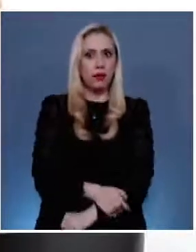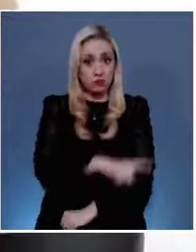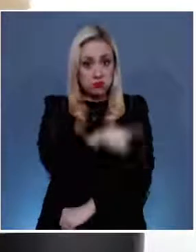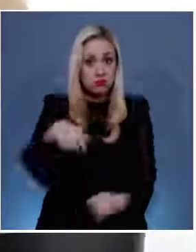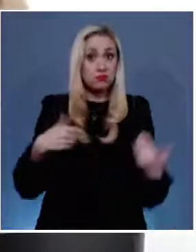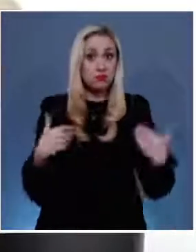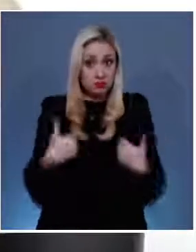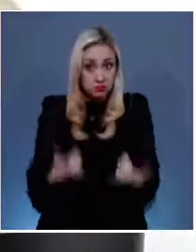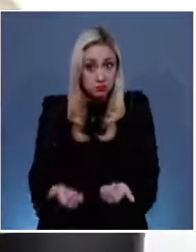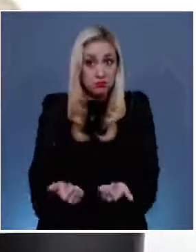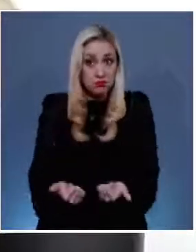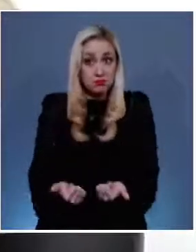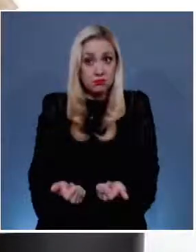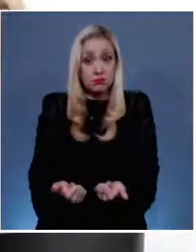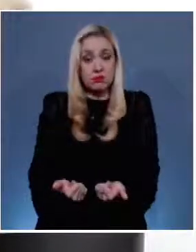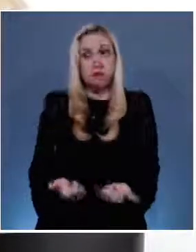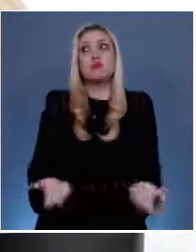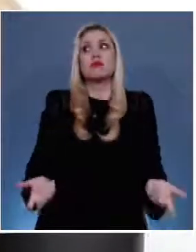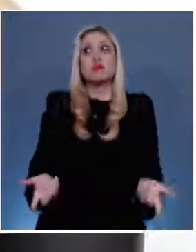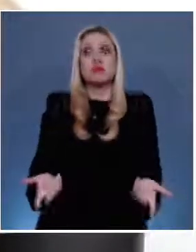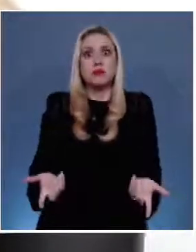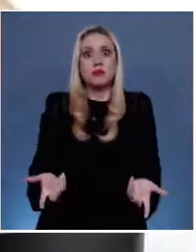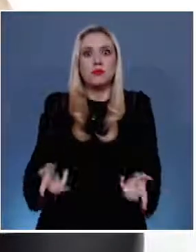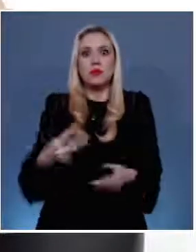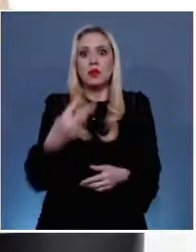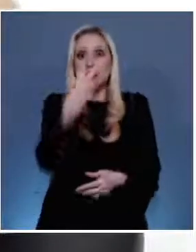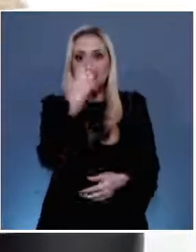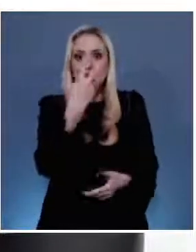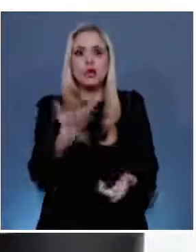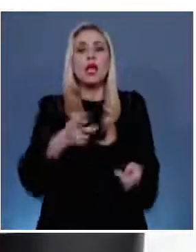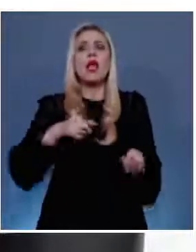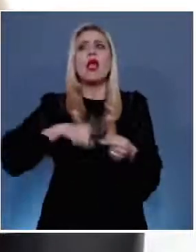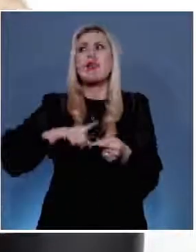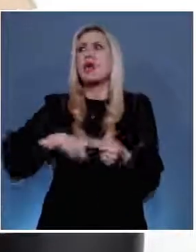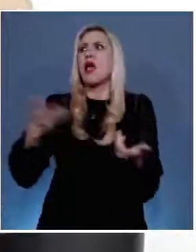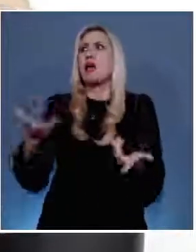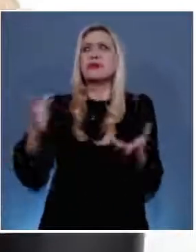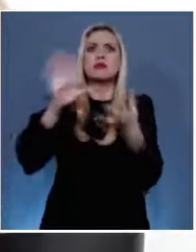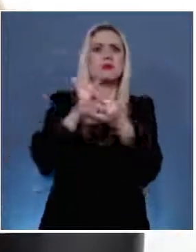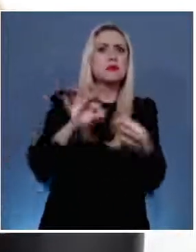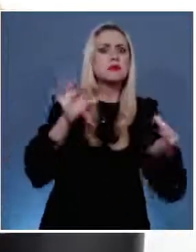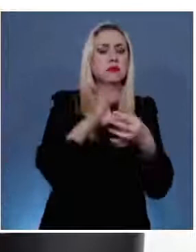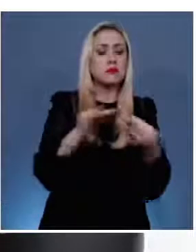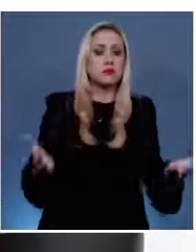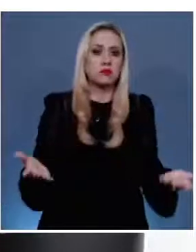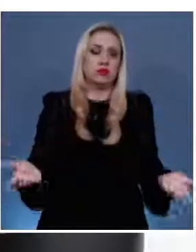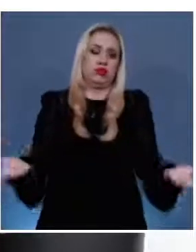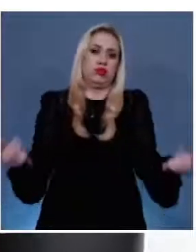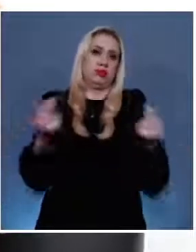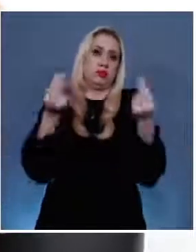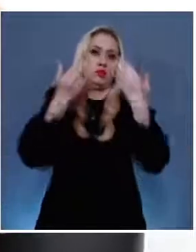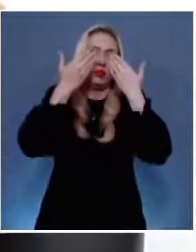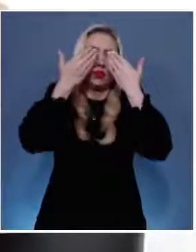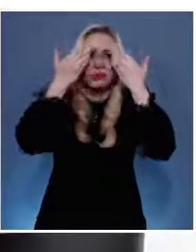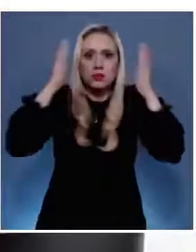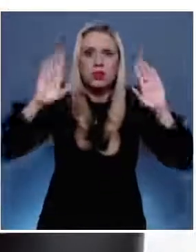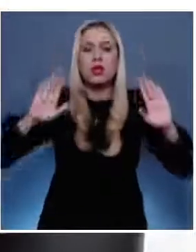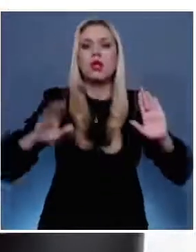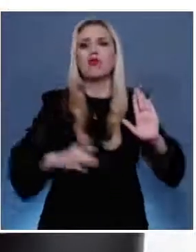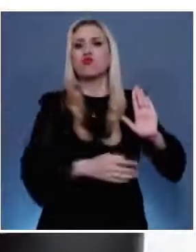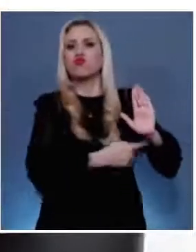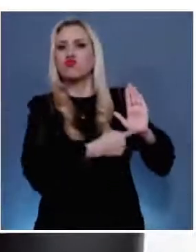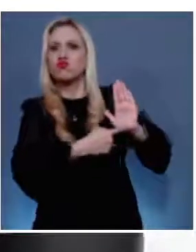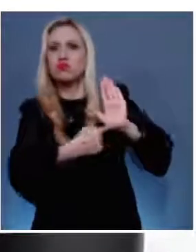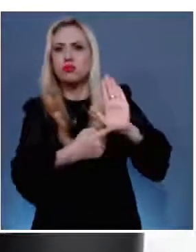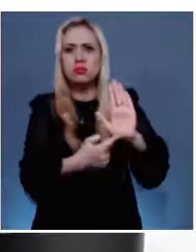Poder Judicial, ¿quién lo sigue? ¿Quién las contextualiza? Esto tiene un impacto en la justicia abierta y en este sentido